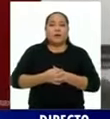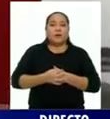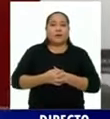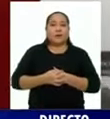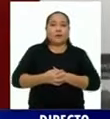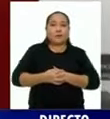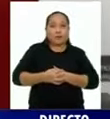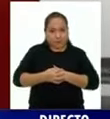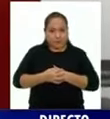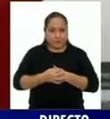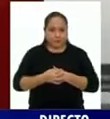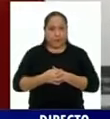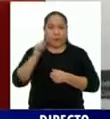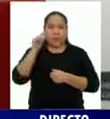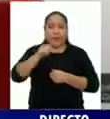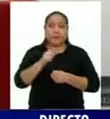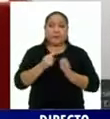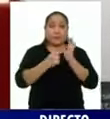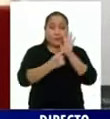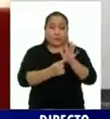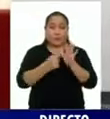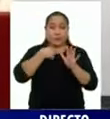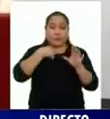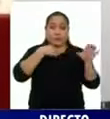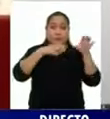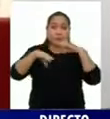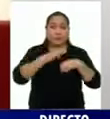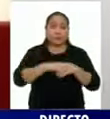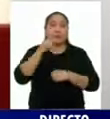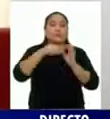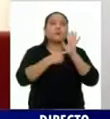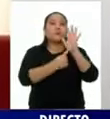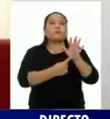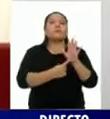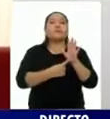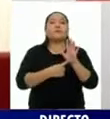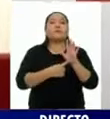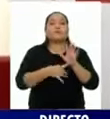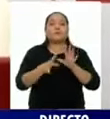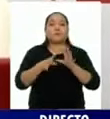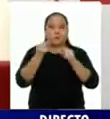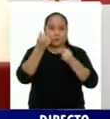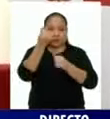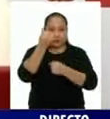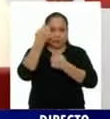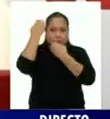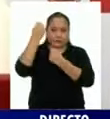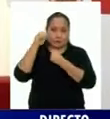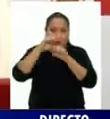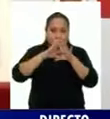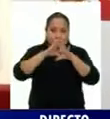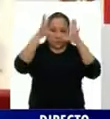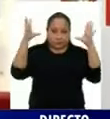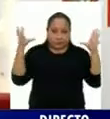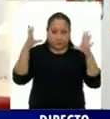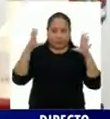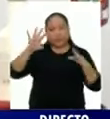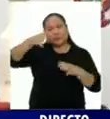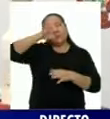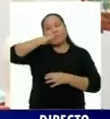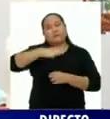La presentación que hice ha sido una presentación macroeconómica agregada,